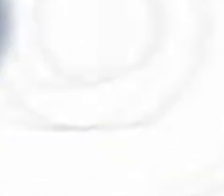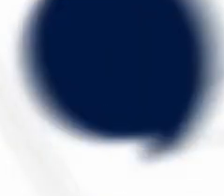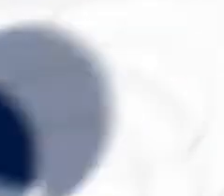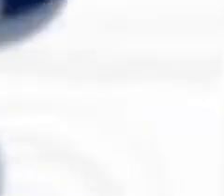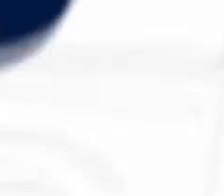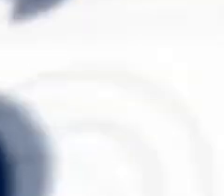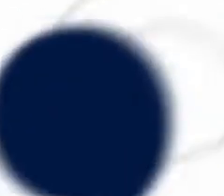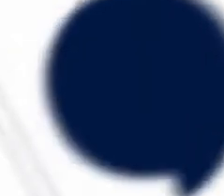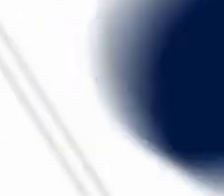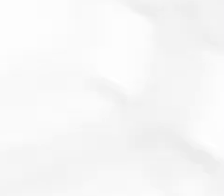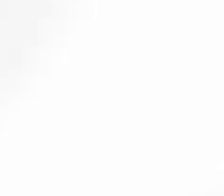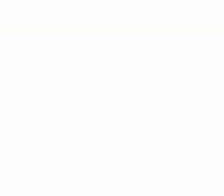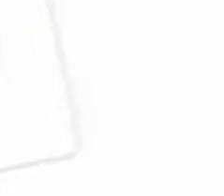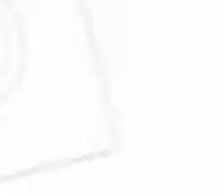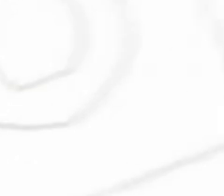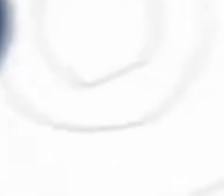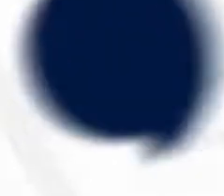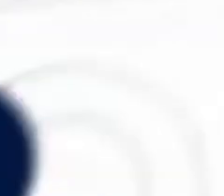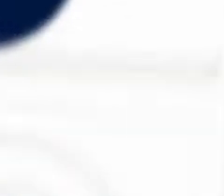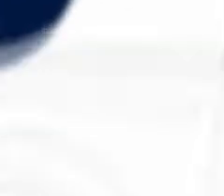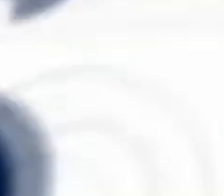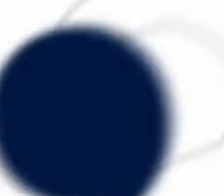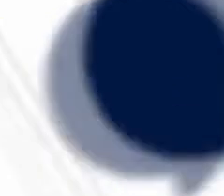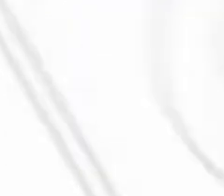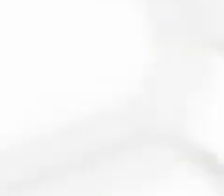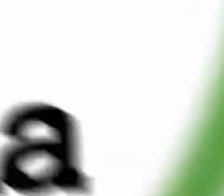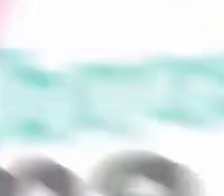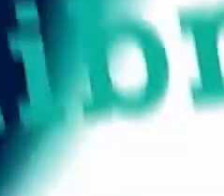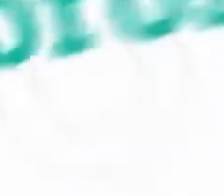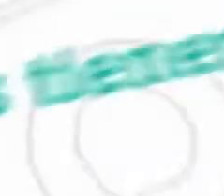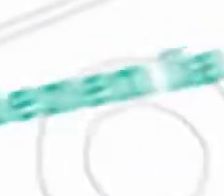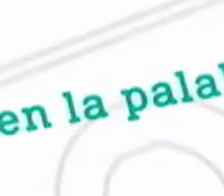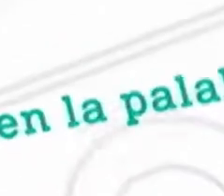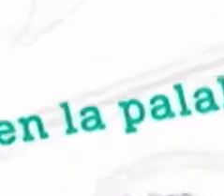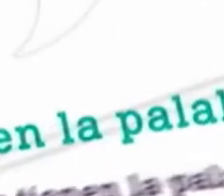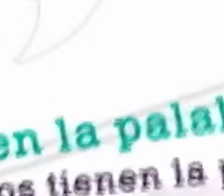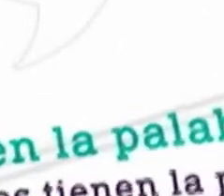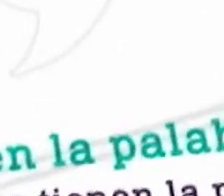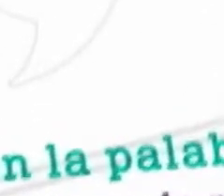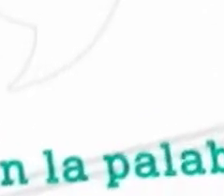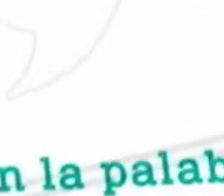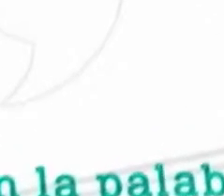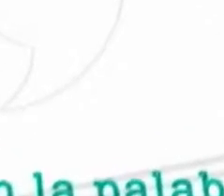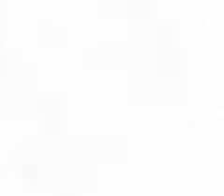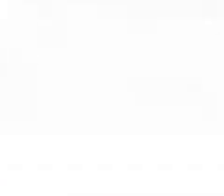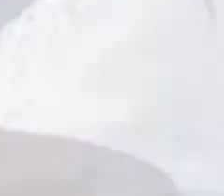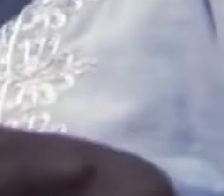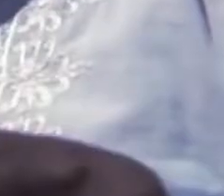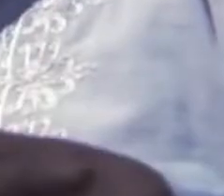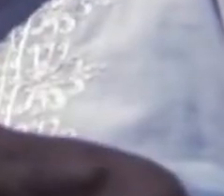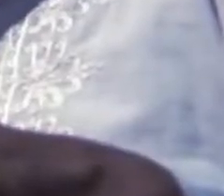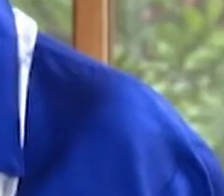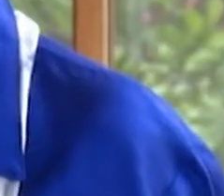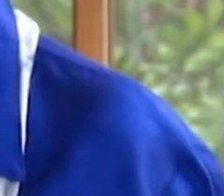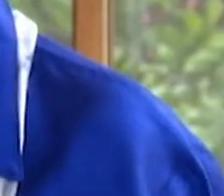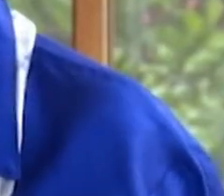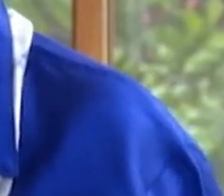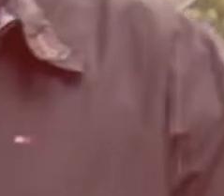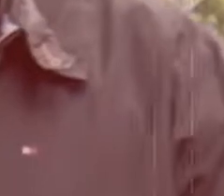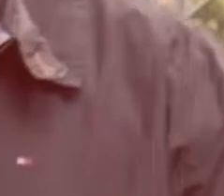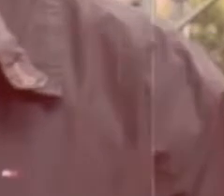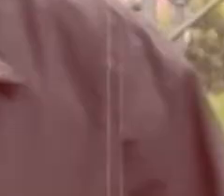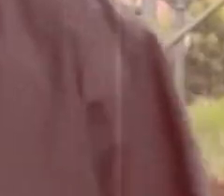¿Qué los motiva? ¿Cuál es su historia? Y en sus libros, ¿cuál es el universo?